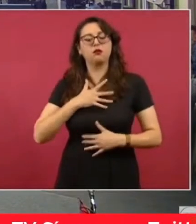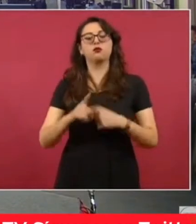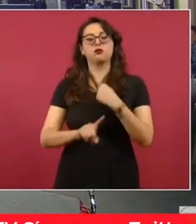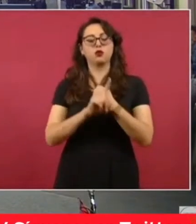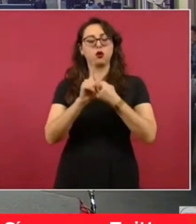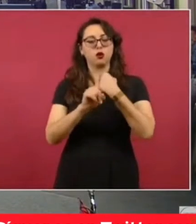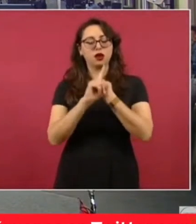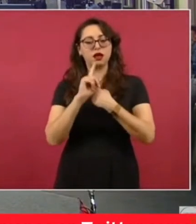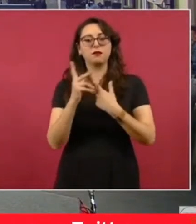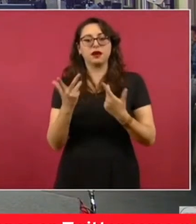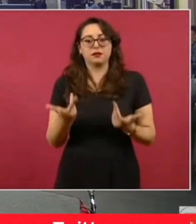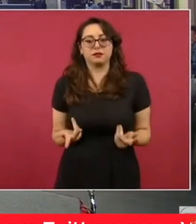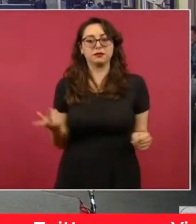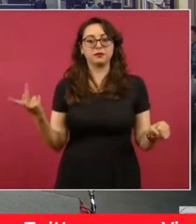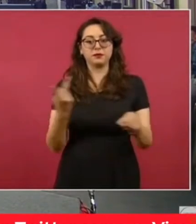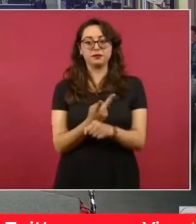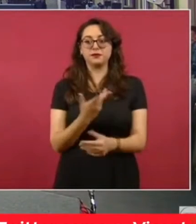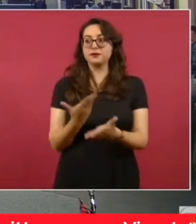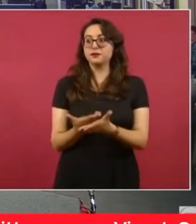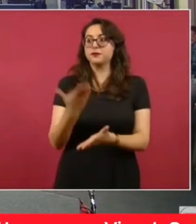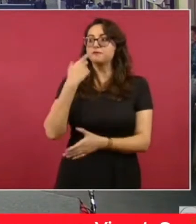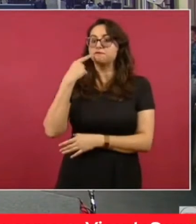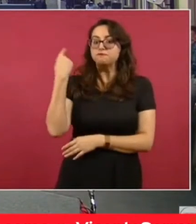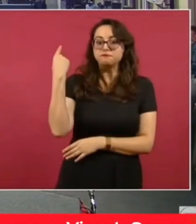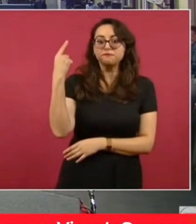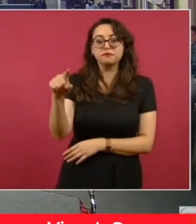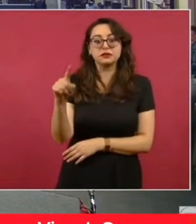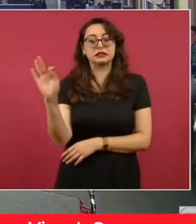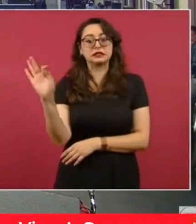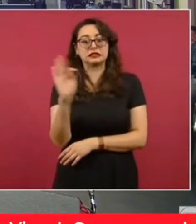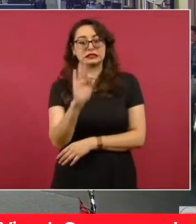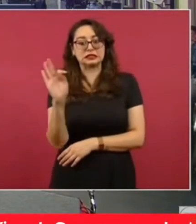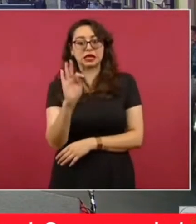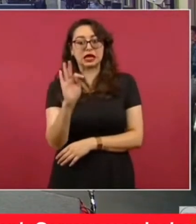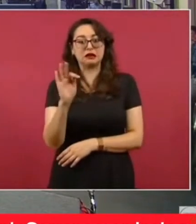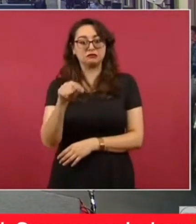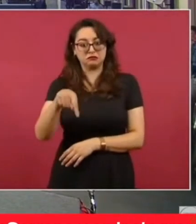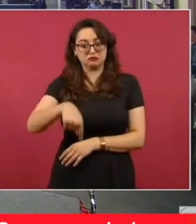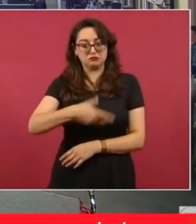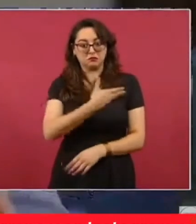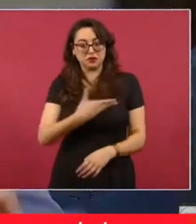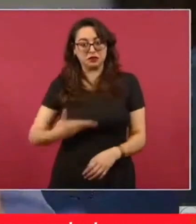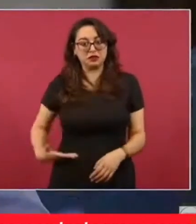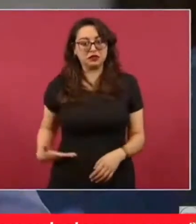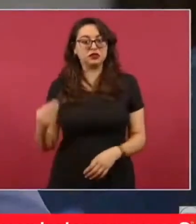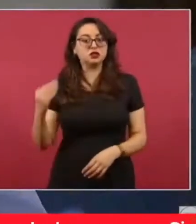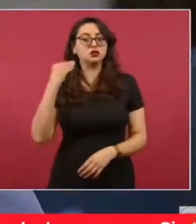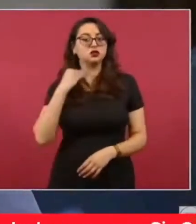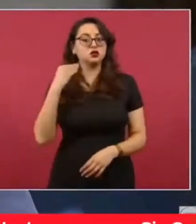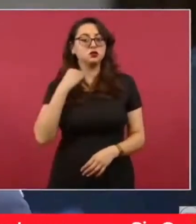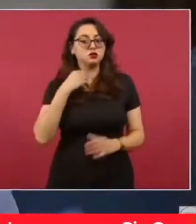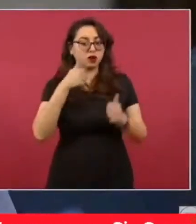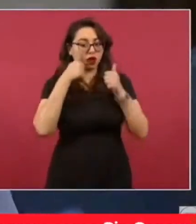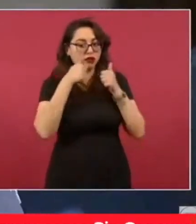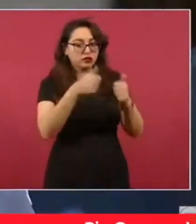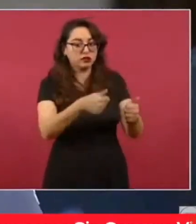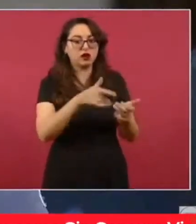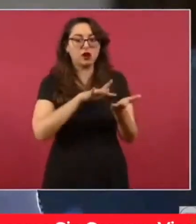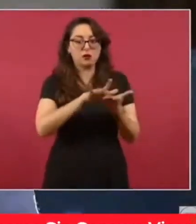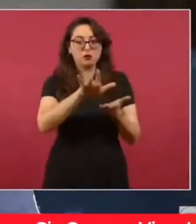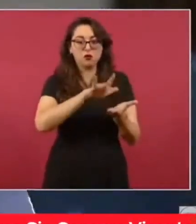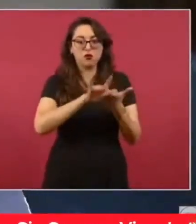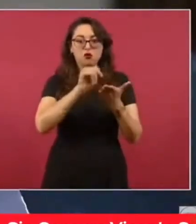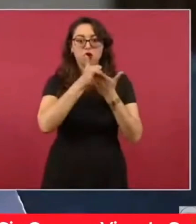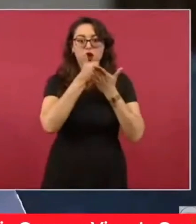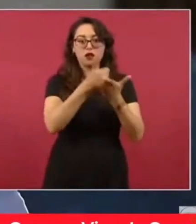saber si pues este habría manera de que pues a lo mejor la asesoría jurídica la observara o hubiera esto y también por parte